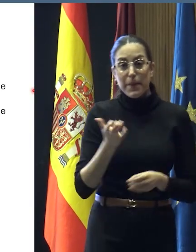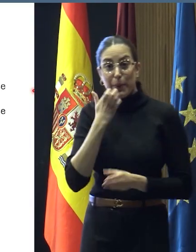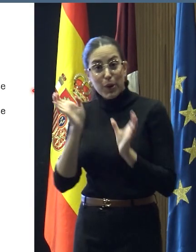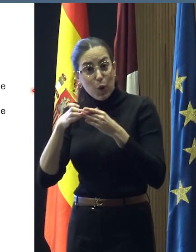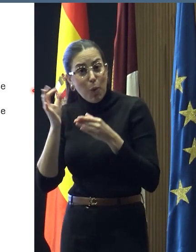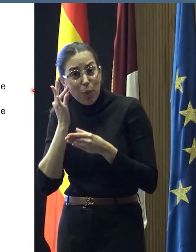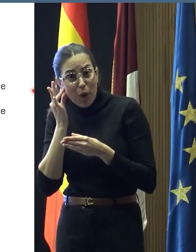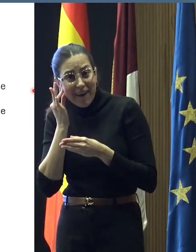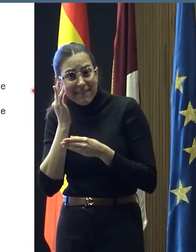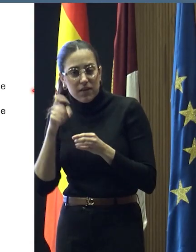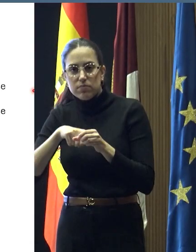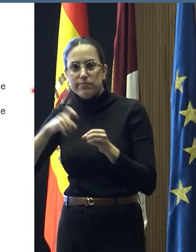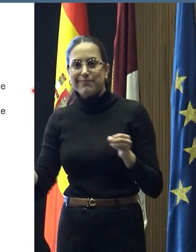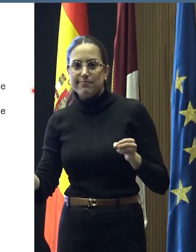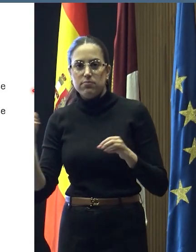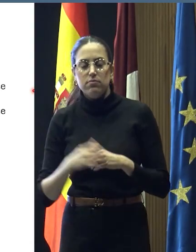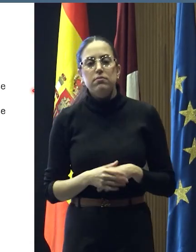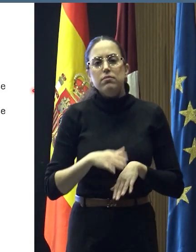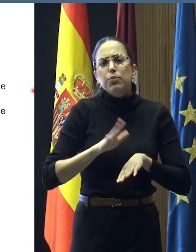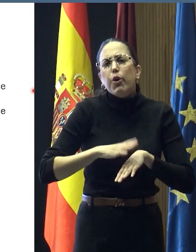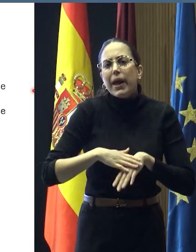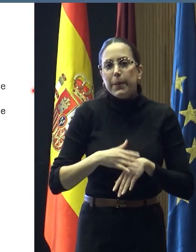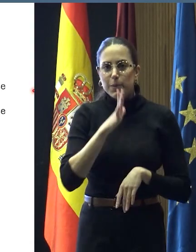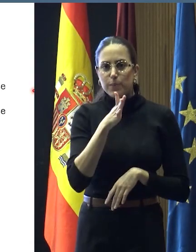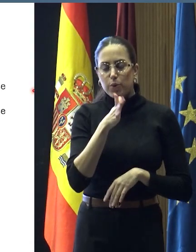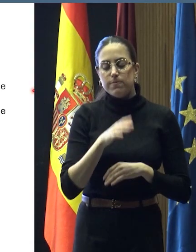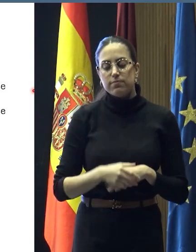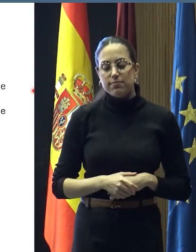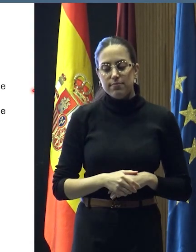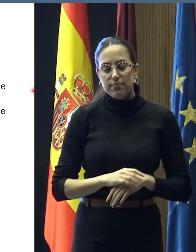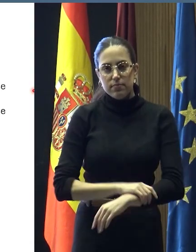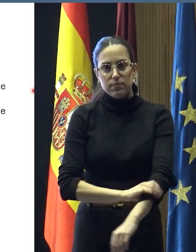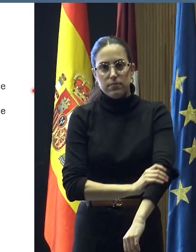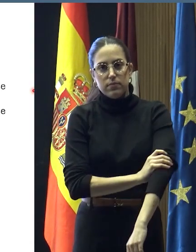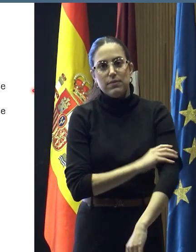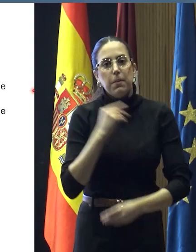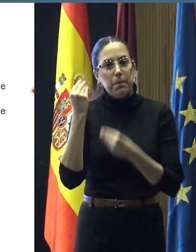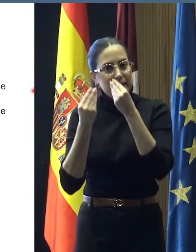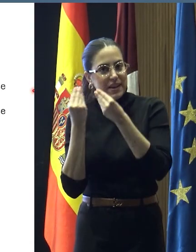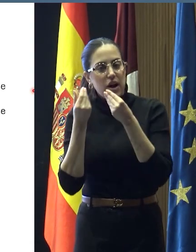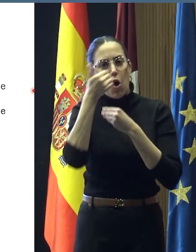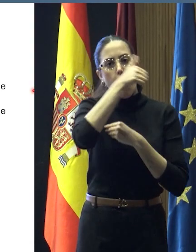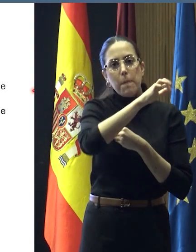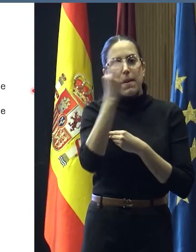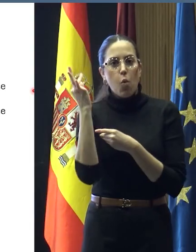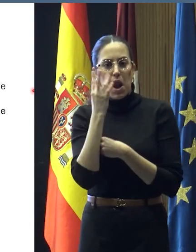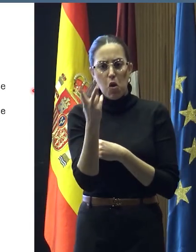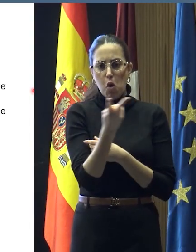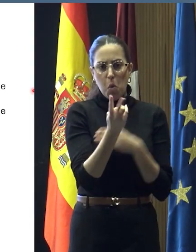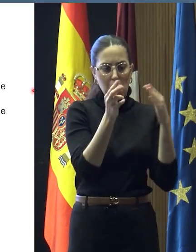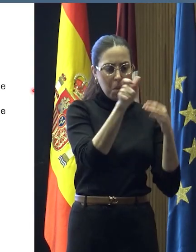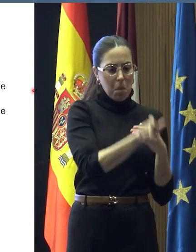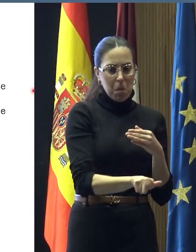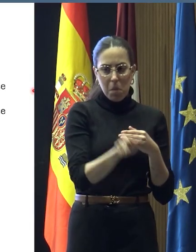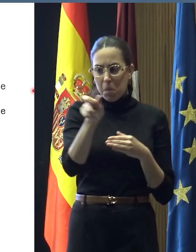Esto era porque encontraban que el hombre y la mujer eran esencialmente iguales, que es la